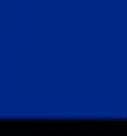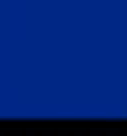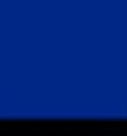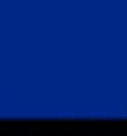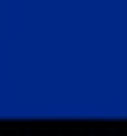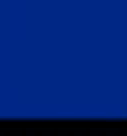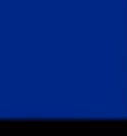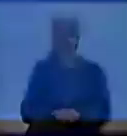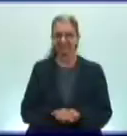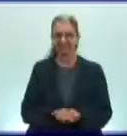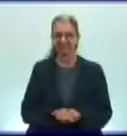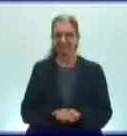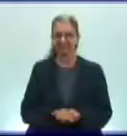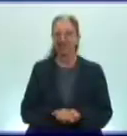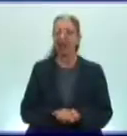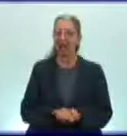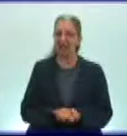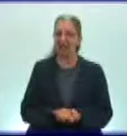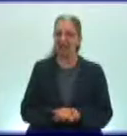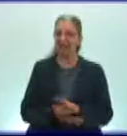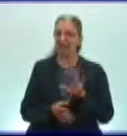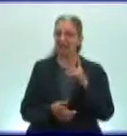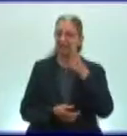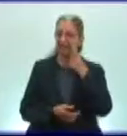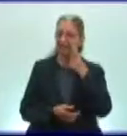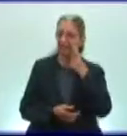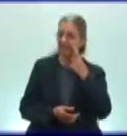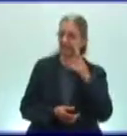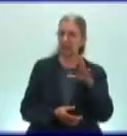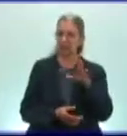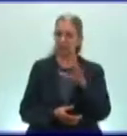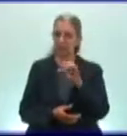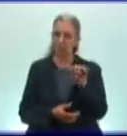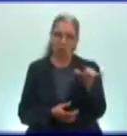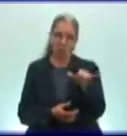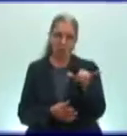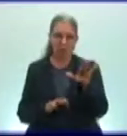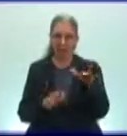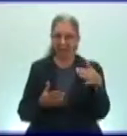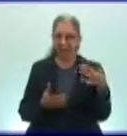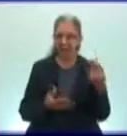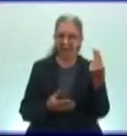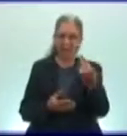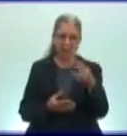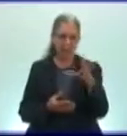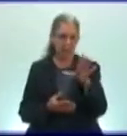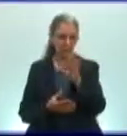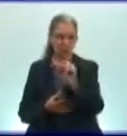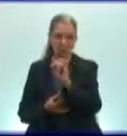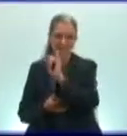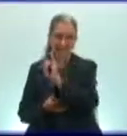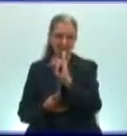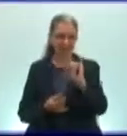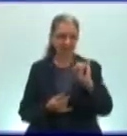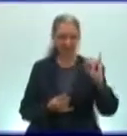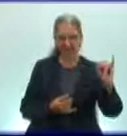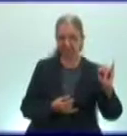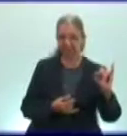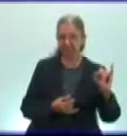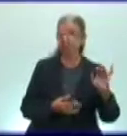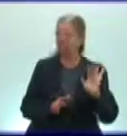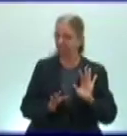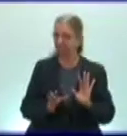Entonces, fíjense que todos estos núcleos son semejantes por la cantidad de protones que hay en ellos. Les pregunto